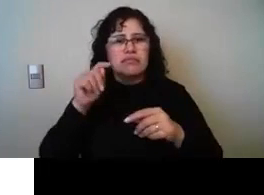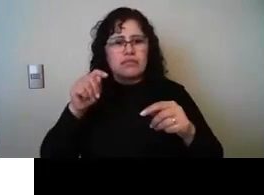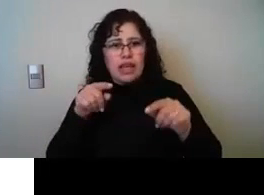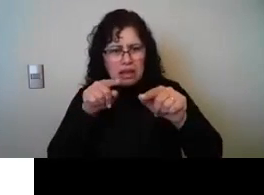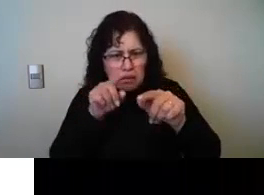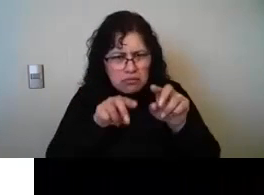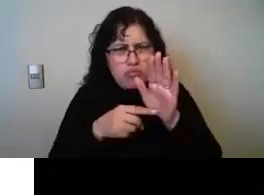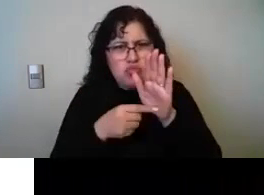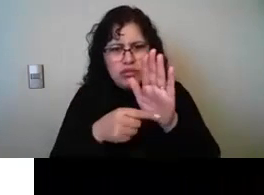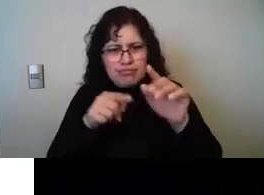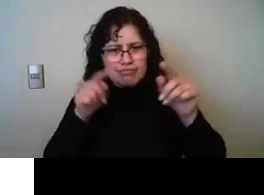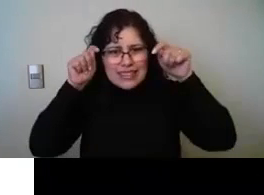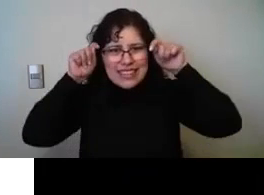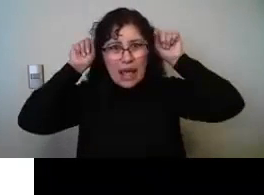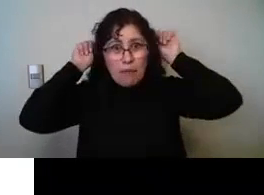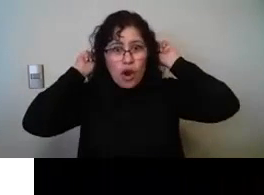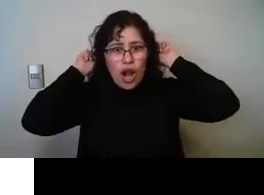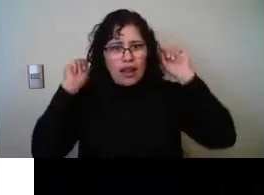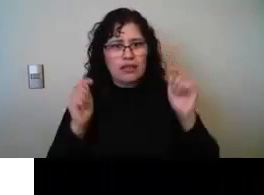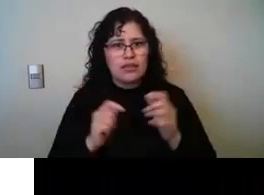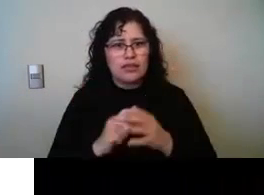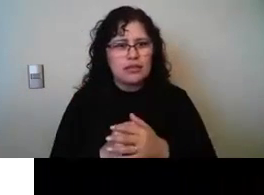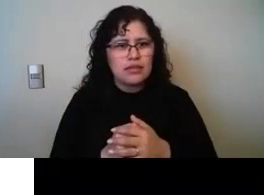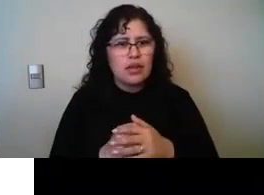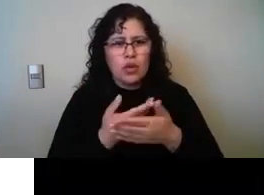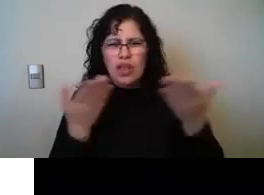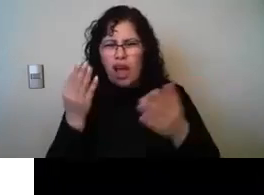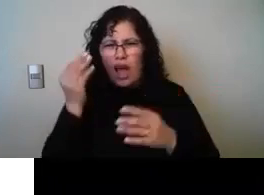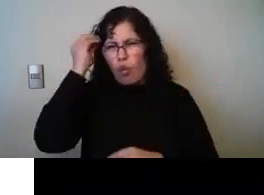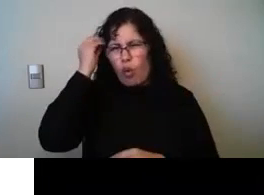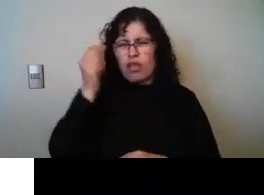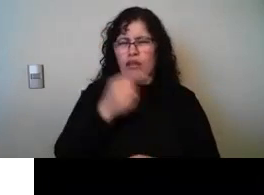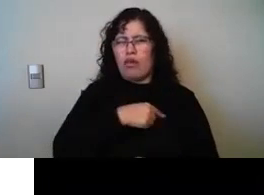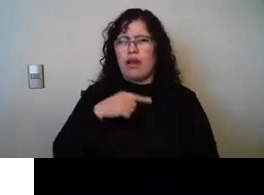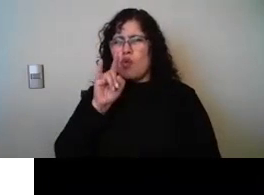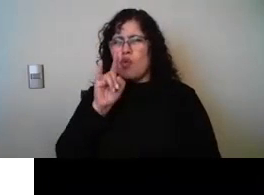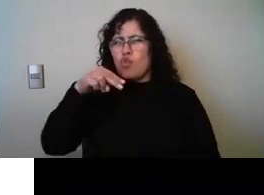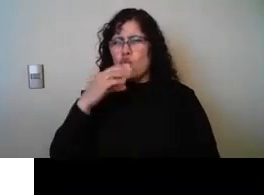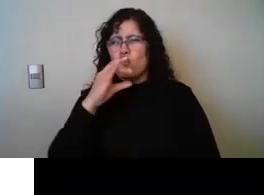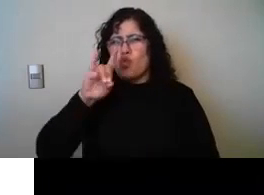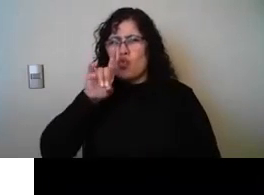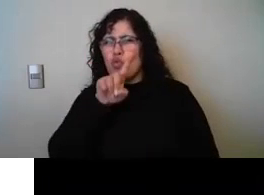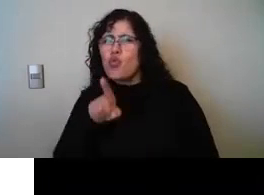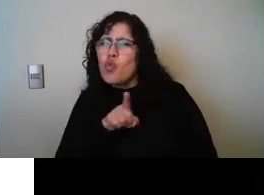nivel del uncus, si se recuerdan de esas estructuras anatómicas,